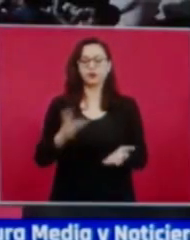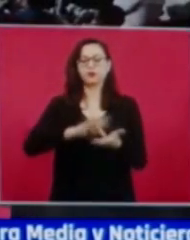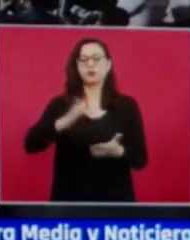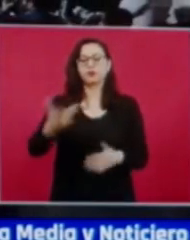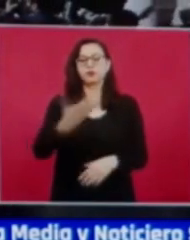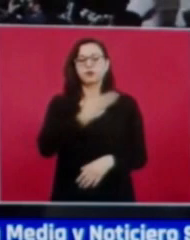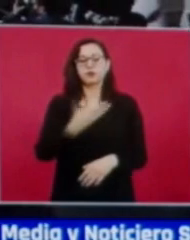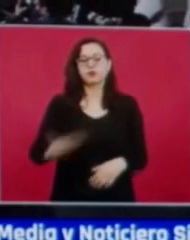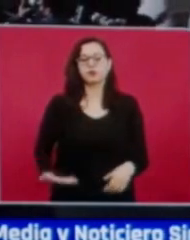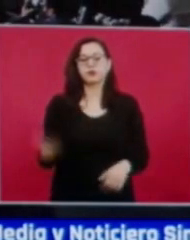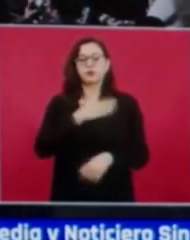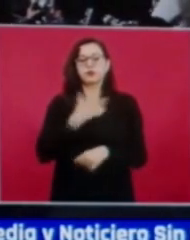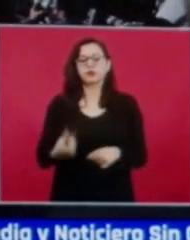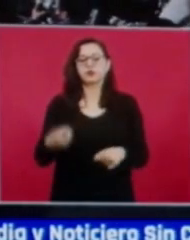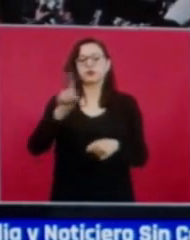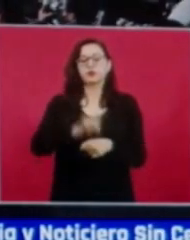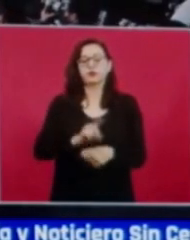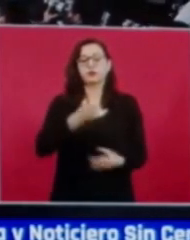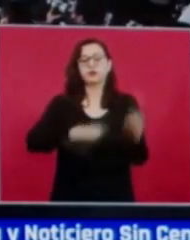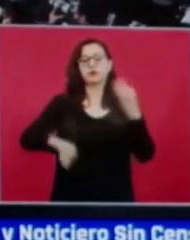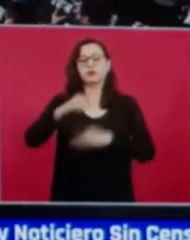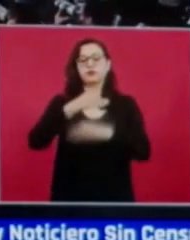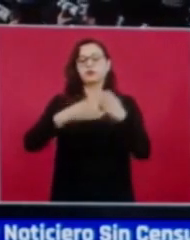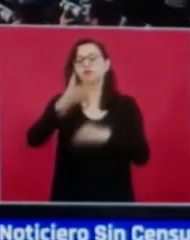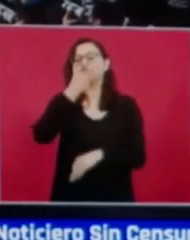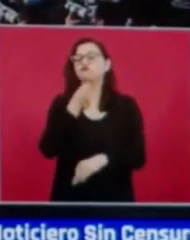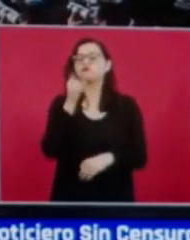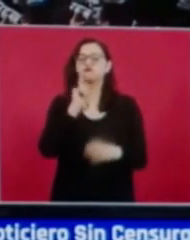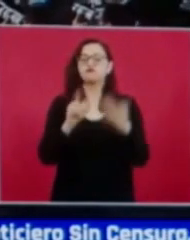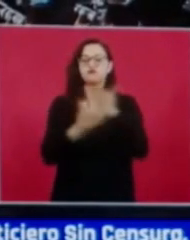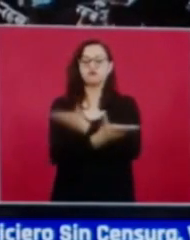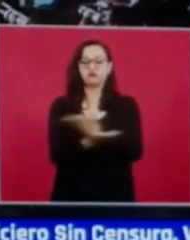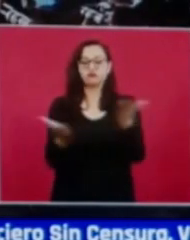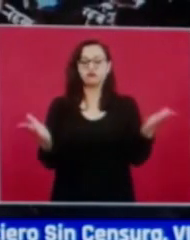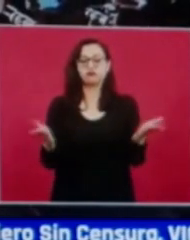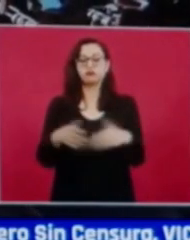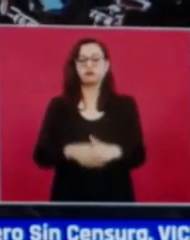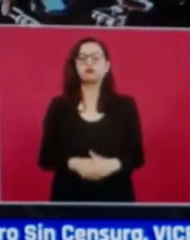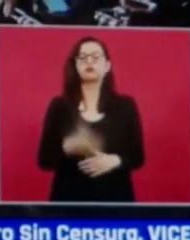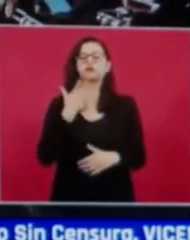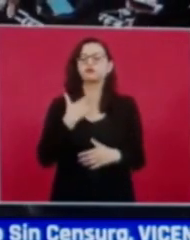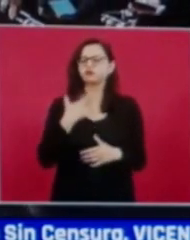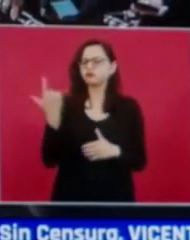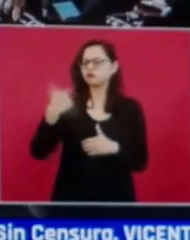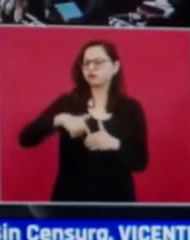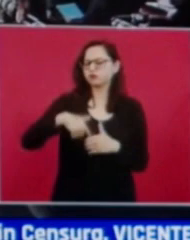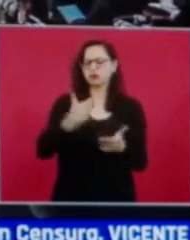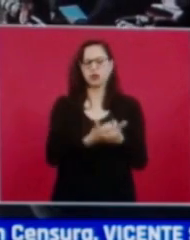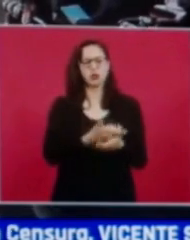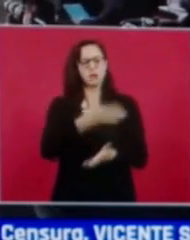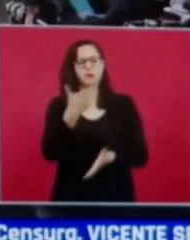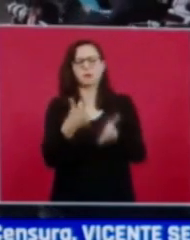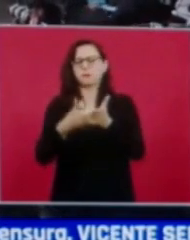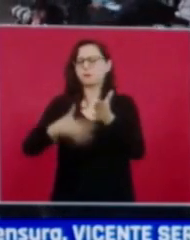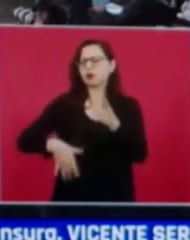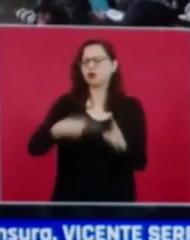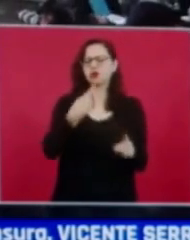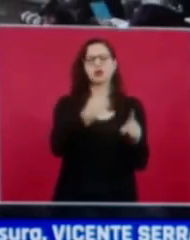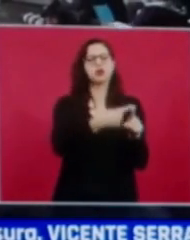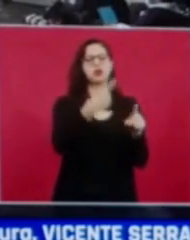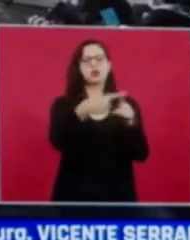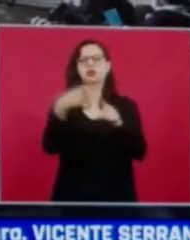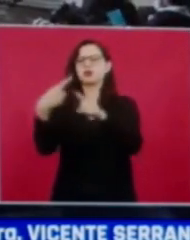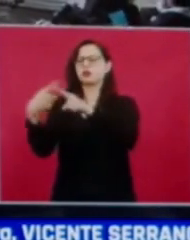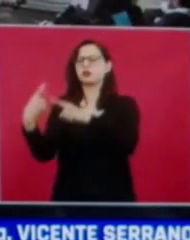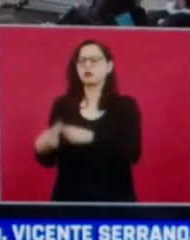Censura hace en ese sentido es una estrategia tecnológica muy interesante con